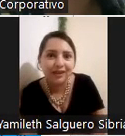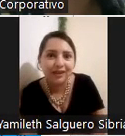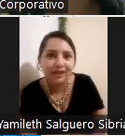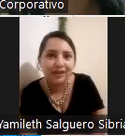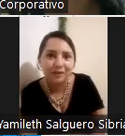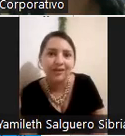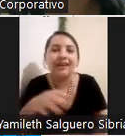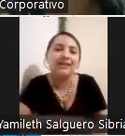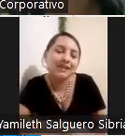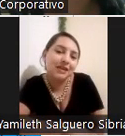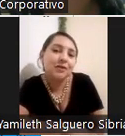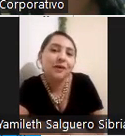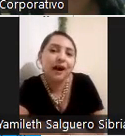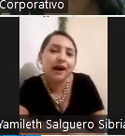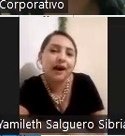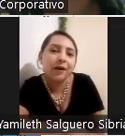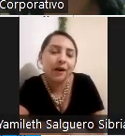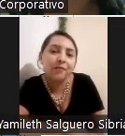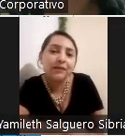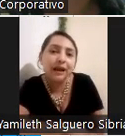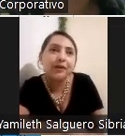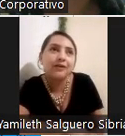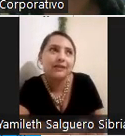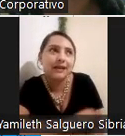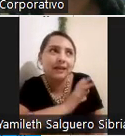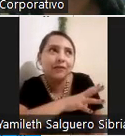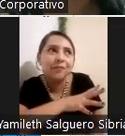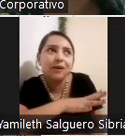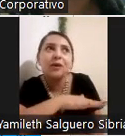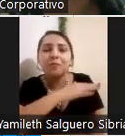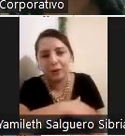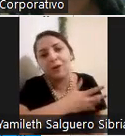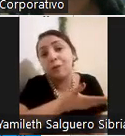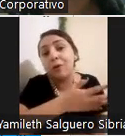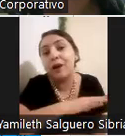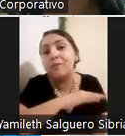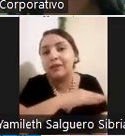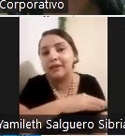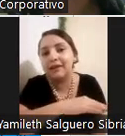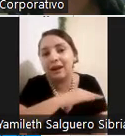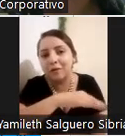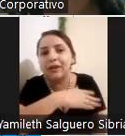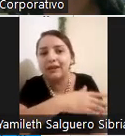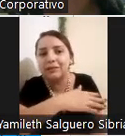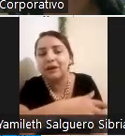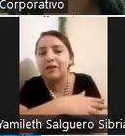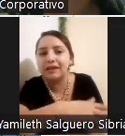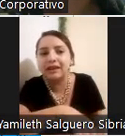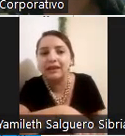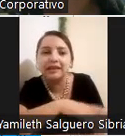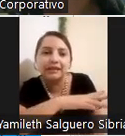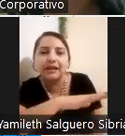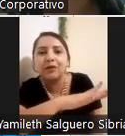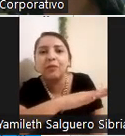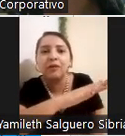del covid Entonces eso ha afectado en cierta forma pero lo hemos logrado mantener a modo de que siempre la venta en línea